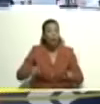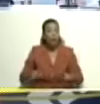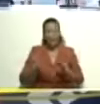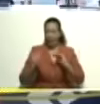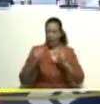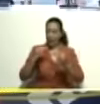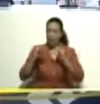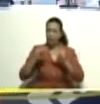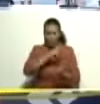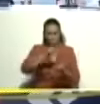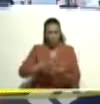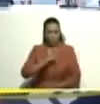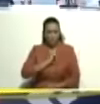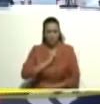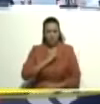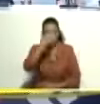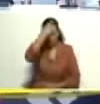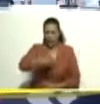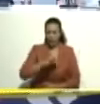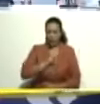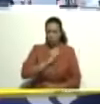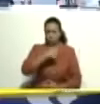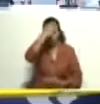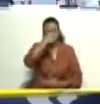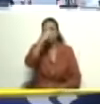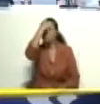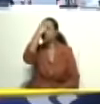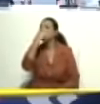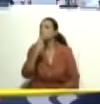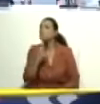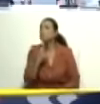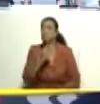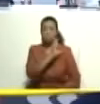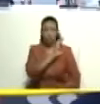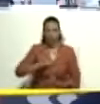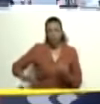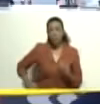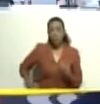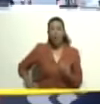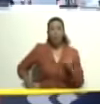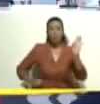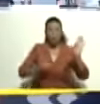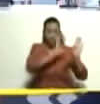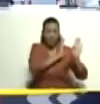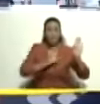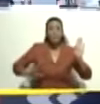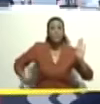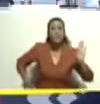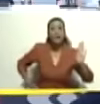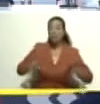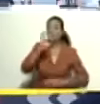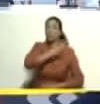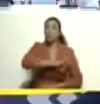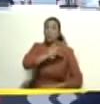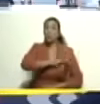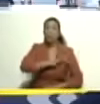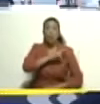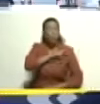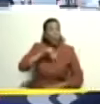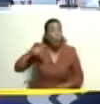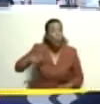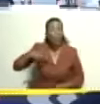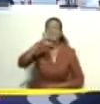Ética nacionalista, patriótica, ética cristiana, ética socialista,